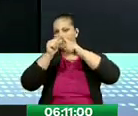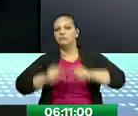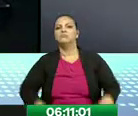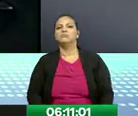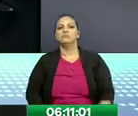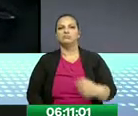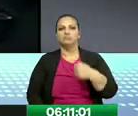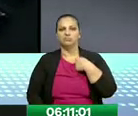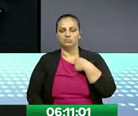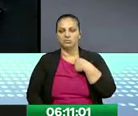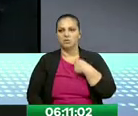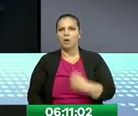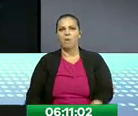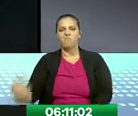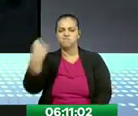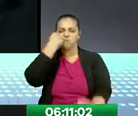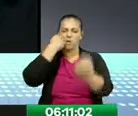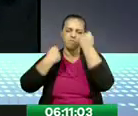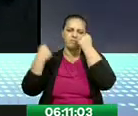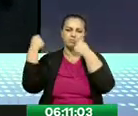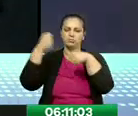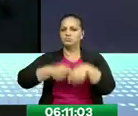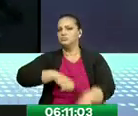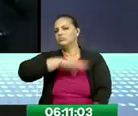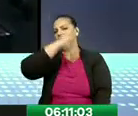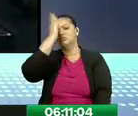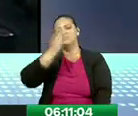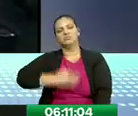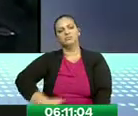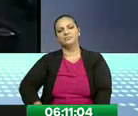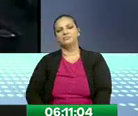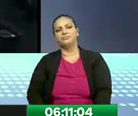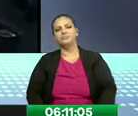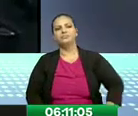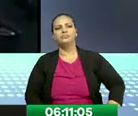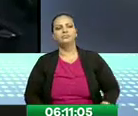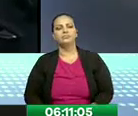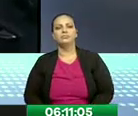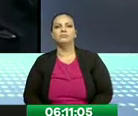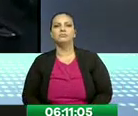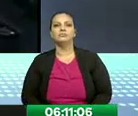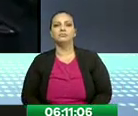Pero yo cojo mis cuatro cosas y me voy para allá. ¿En qué terminará esto, Dios mío? El gaticidio.